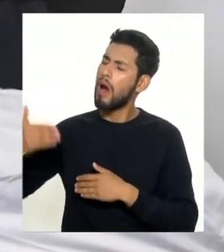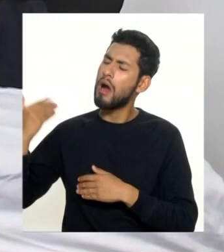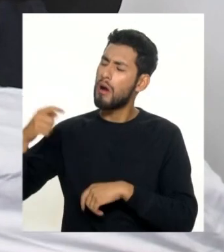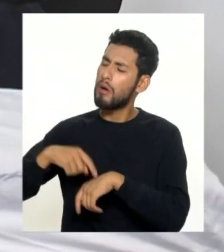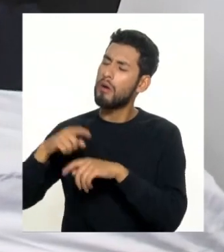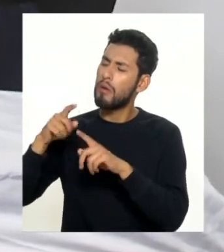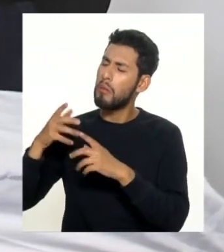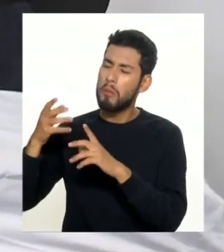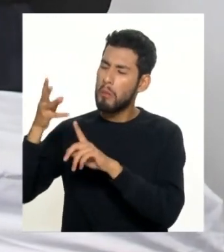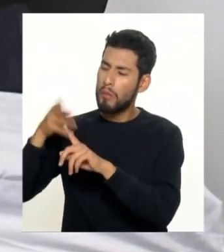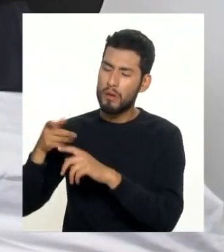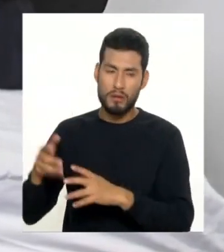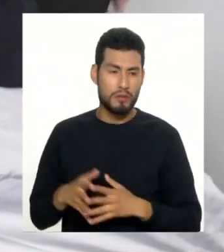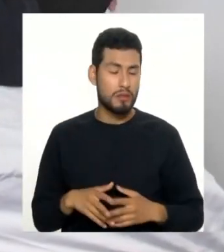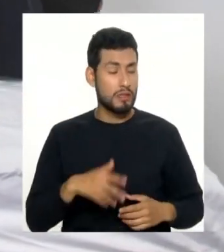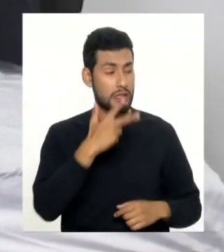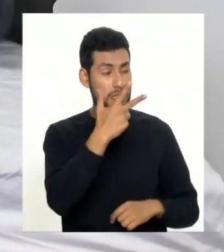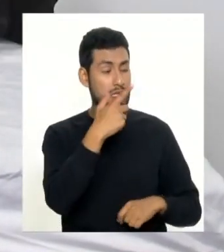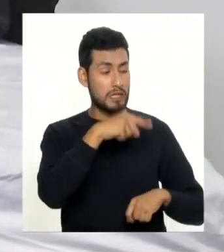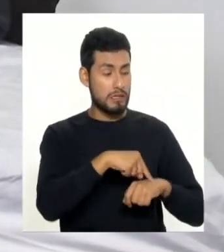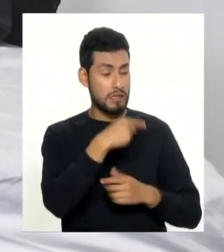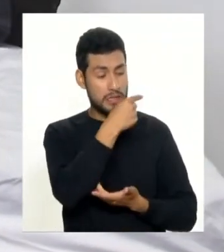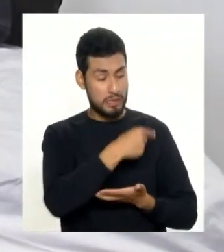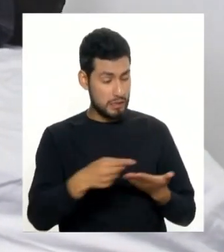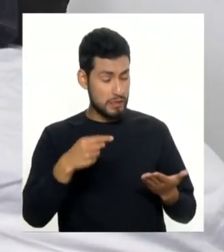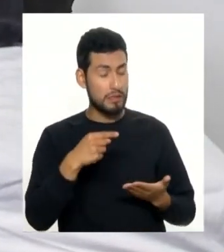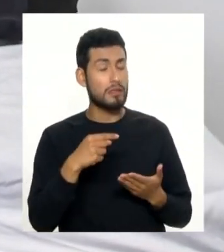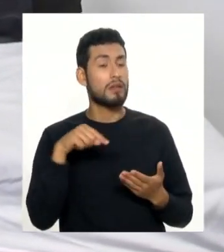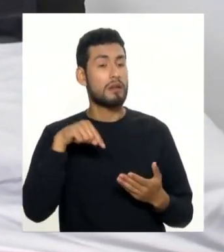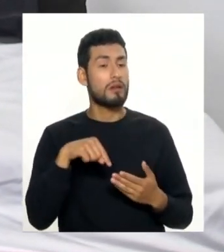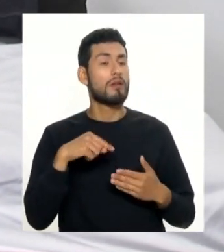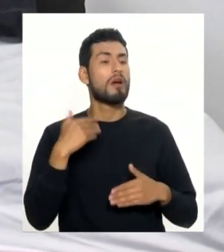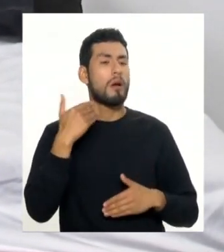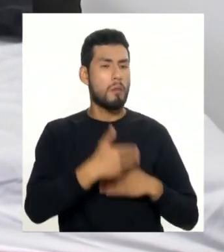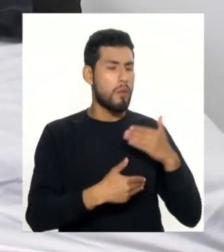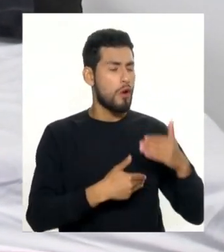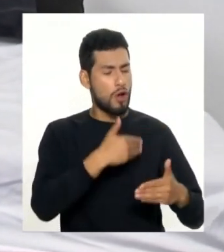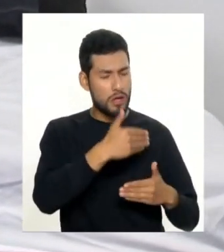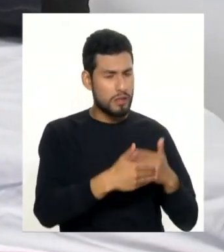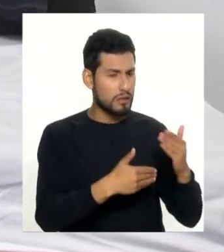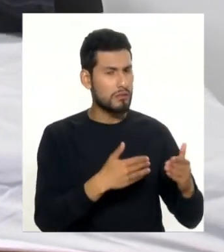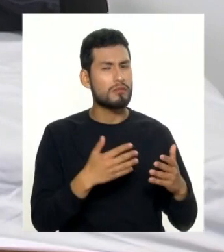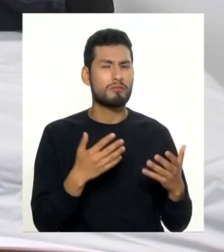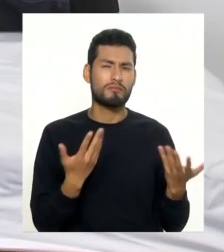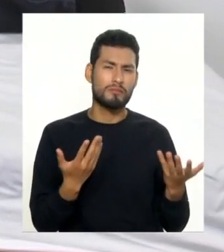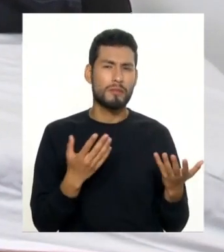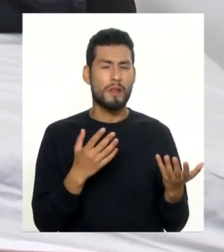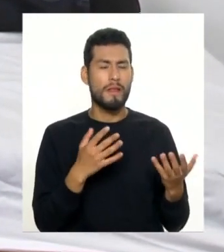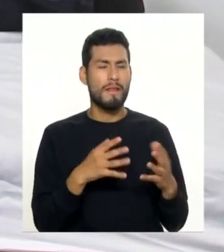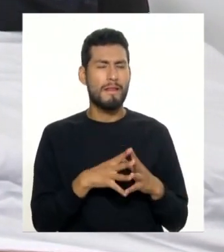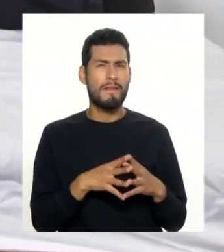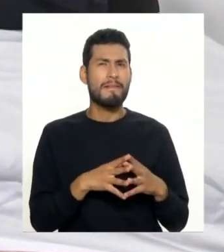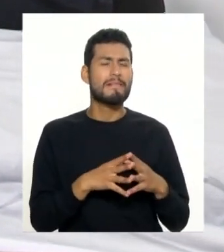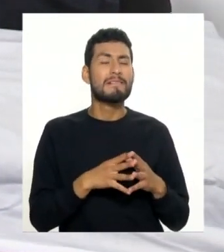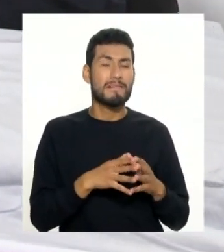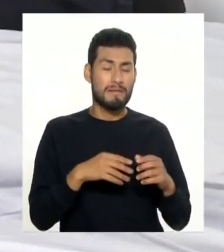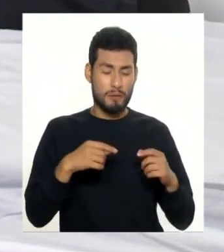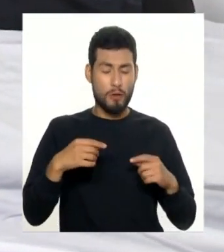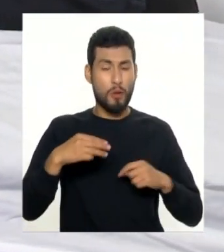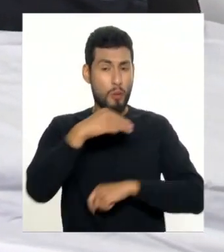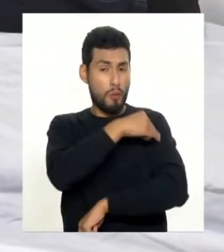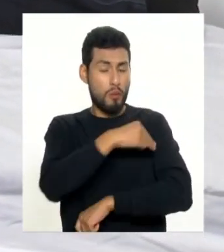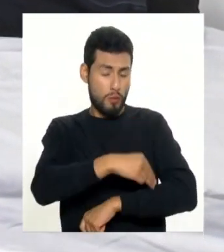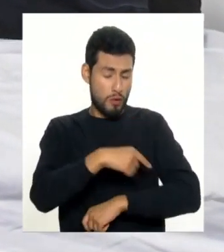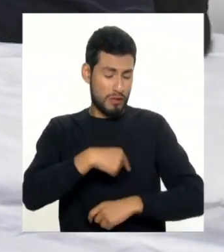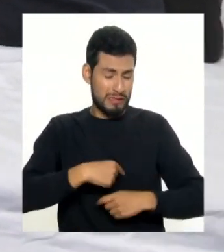diagnóstico? Este paciente viene 3 veces por semana. Estamos en el proceso de todavía soltar los músculos que